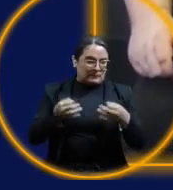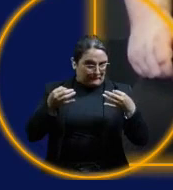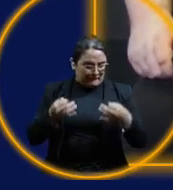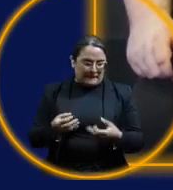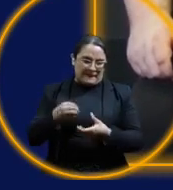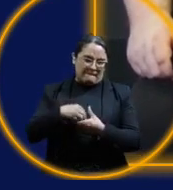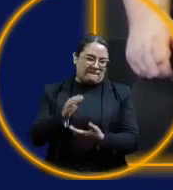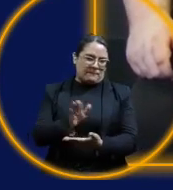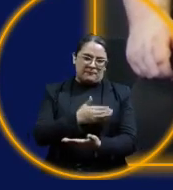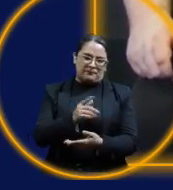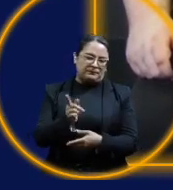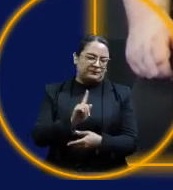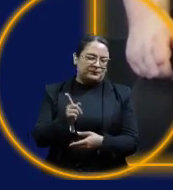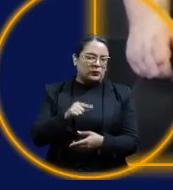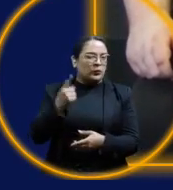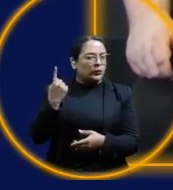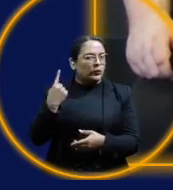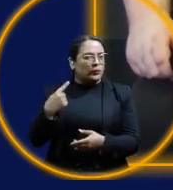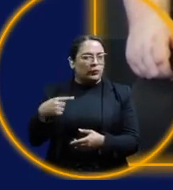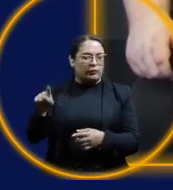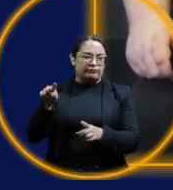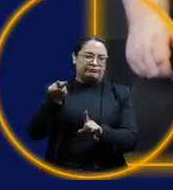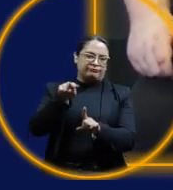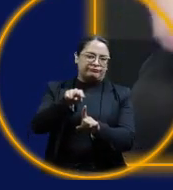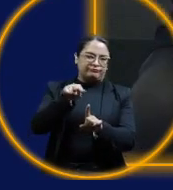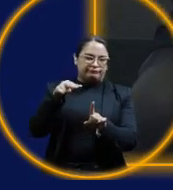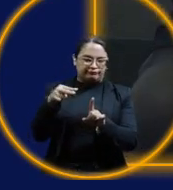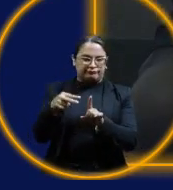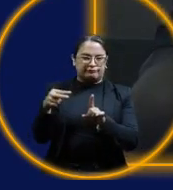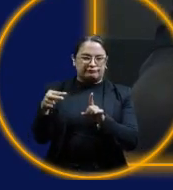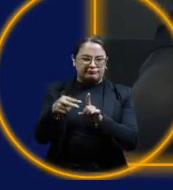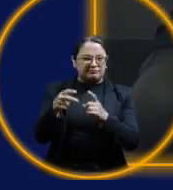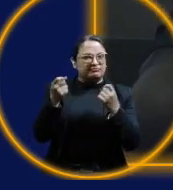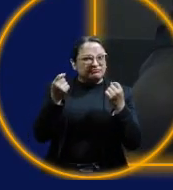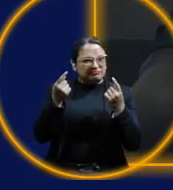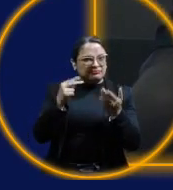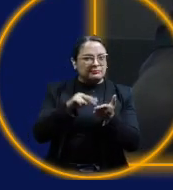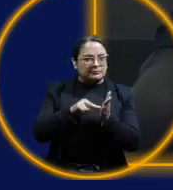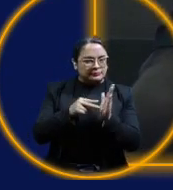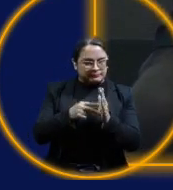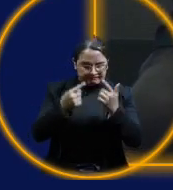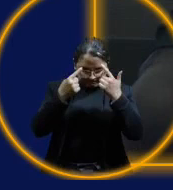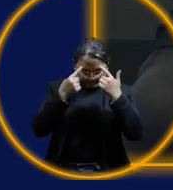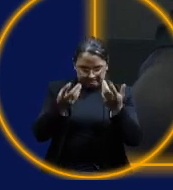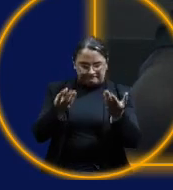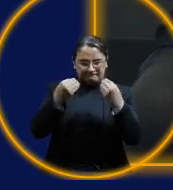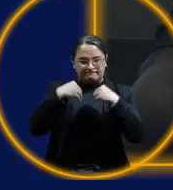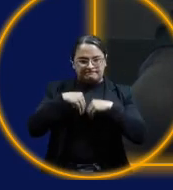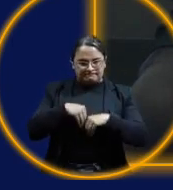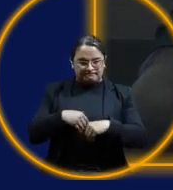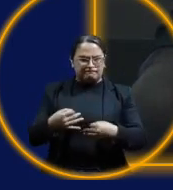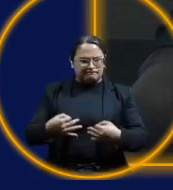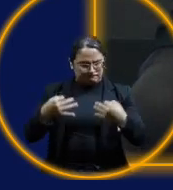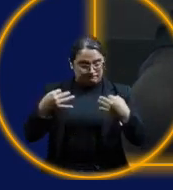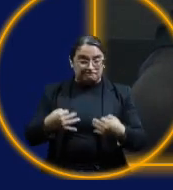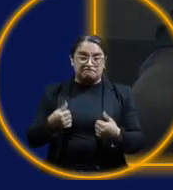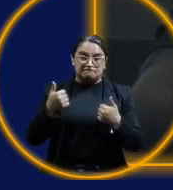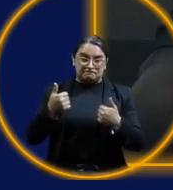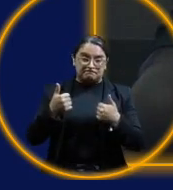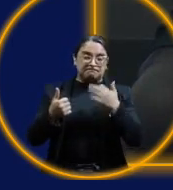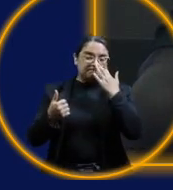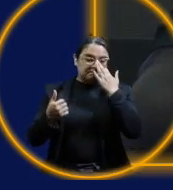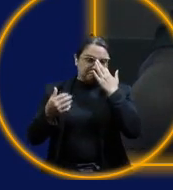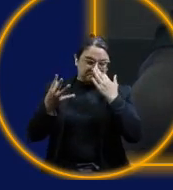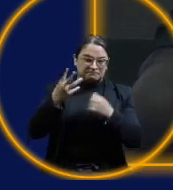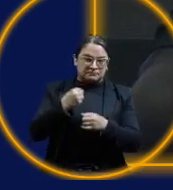través de su música era como otra perspectiva para entender cómo funcionaba su mente Yo pensé que eso era realmente genial yo